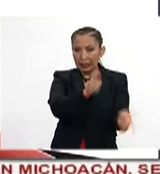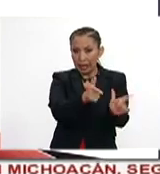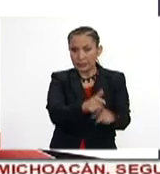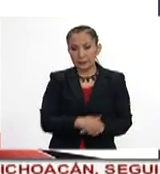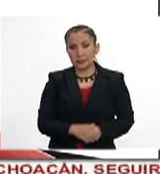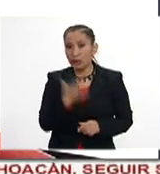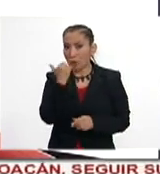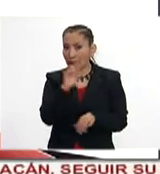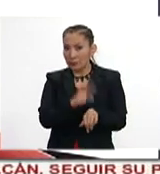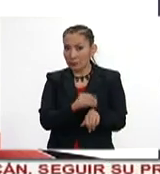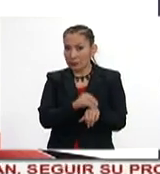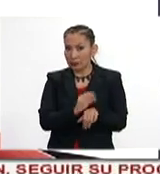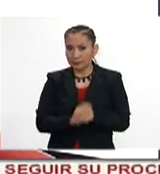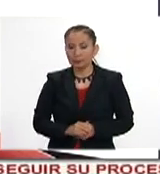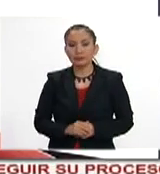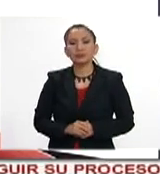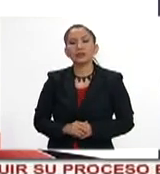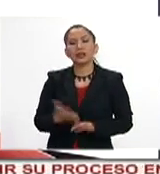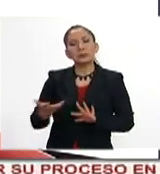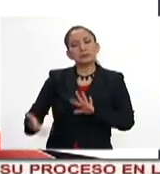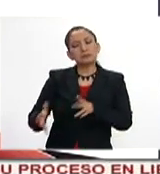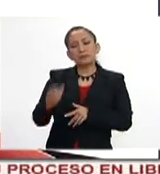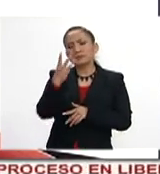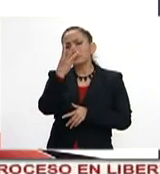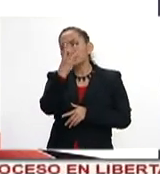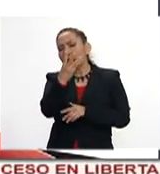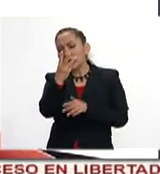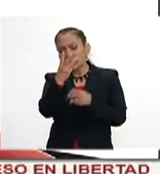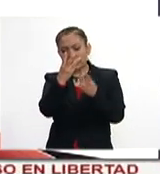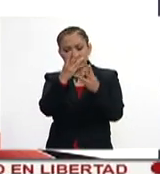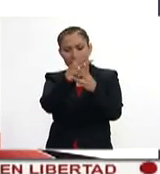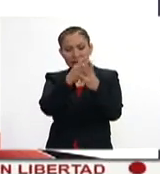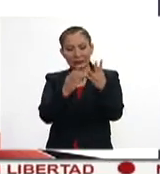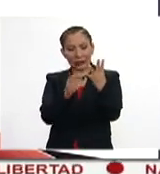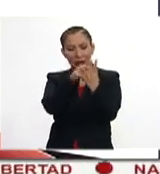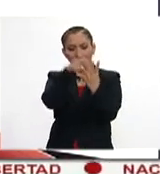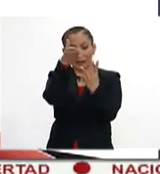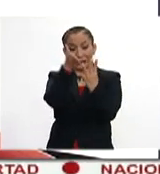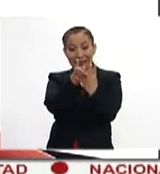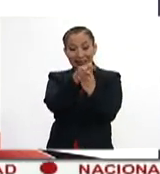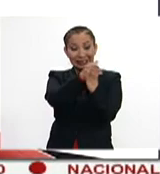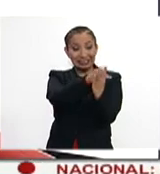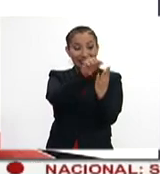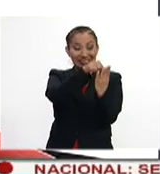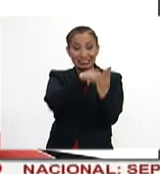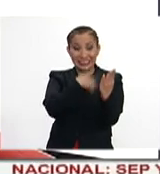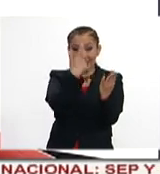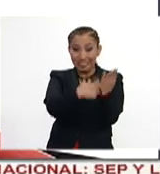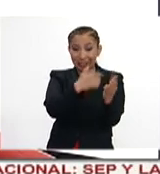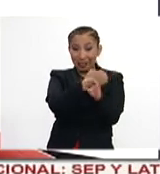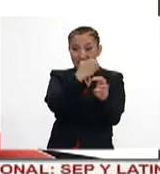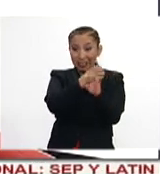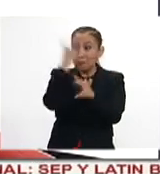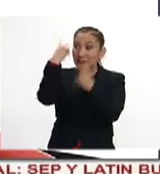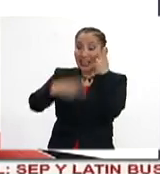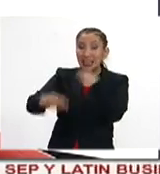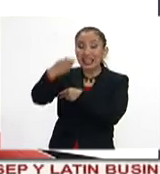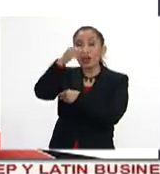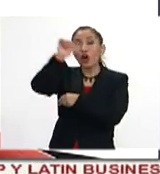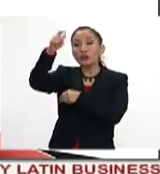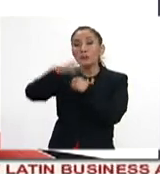estado. Y alrededor de 3/4 partes de la población del estado son de origen